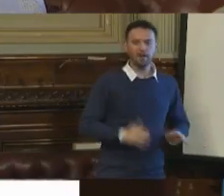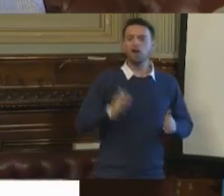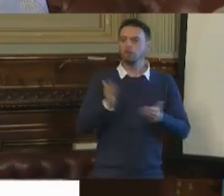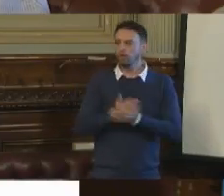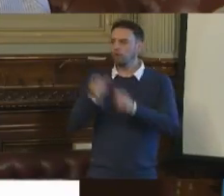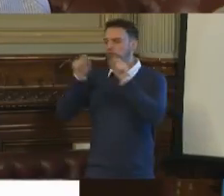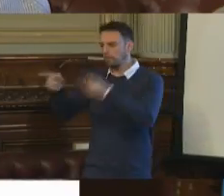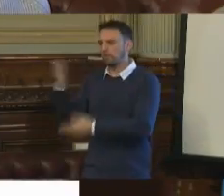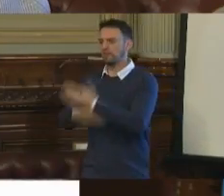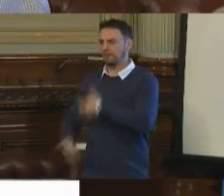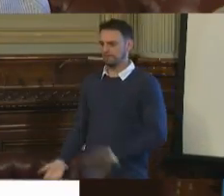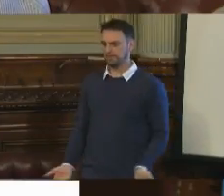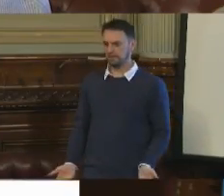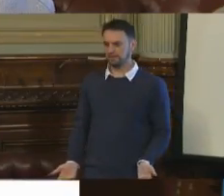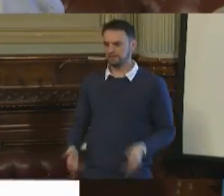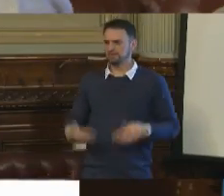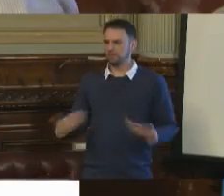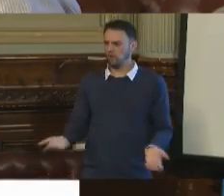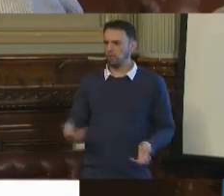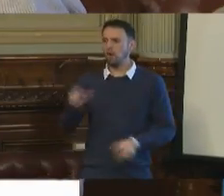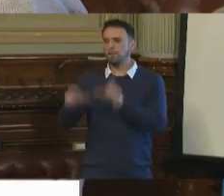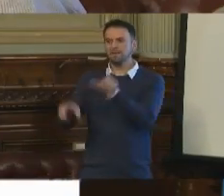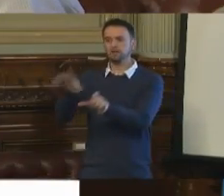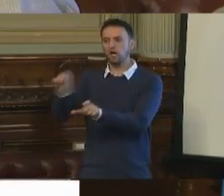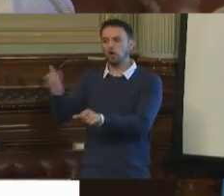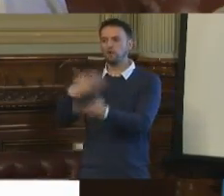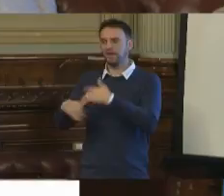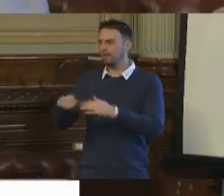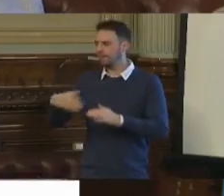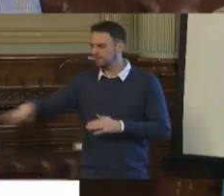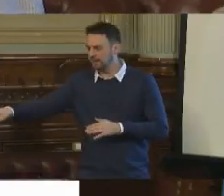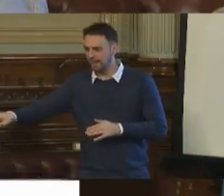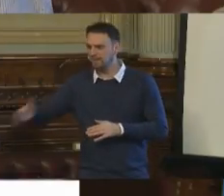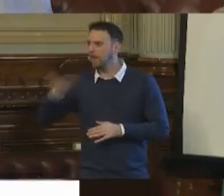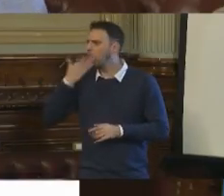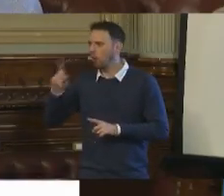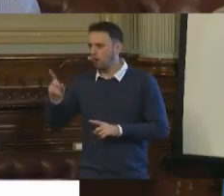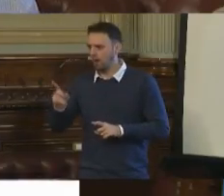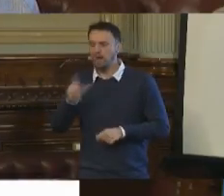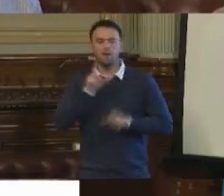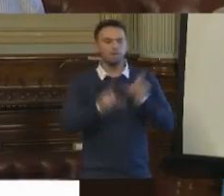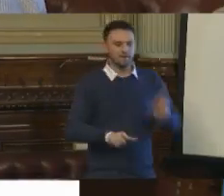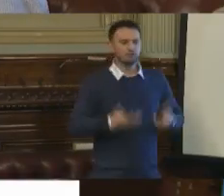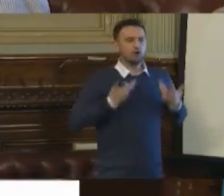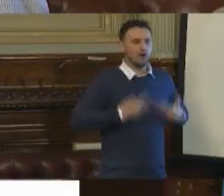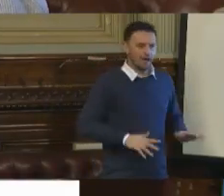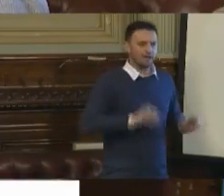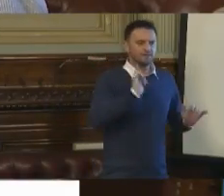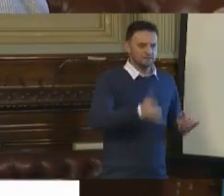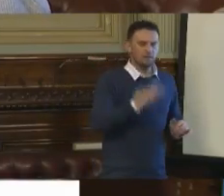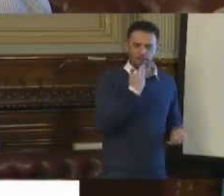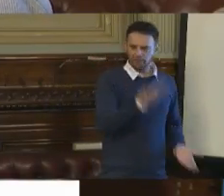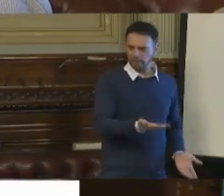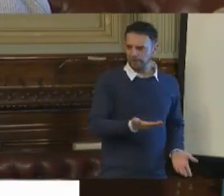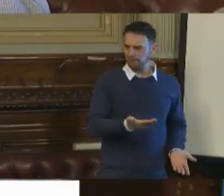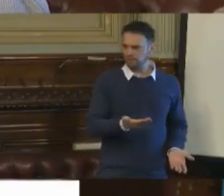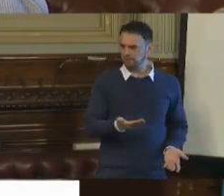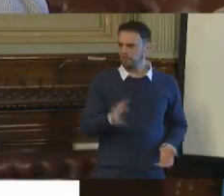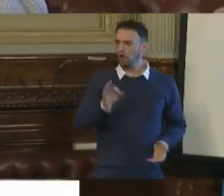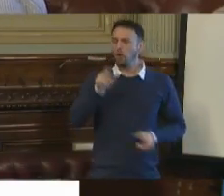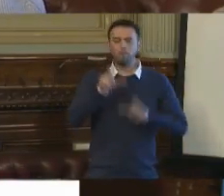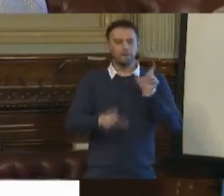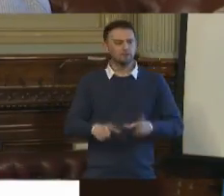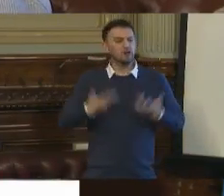muchas veces las personas con discapacidad las personas sin discapacidad van a otro y entonces no